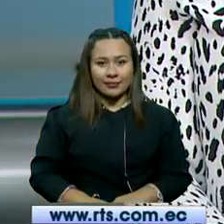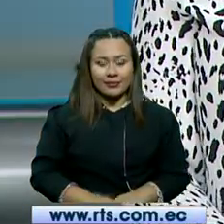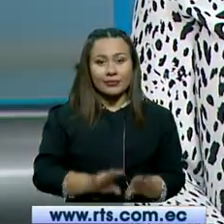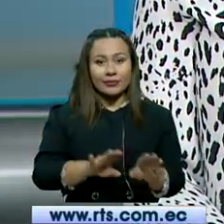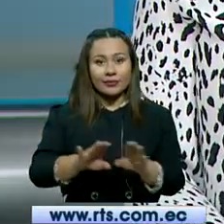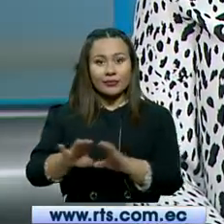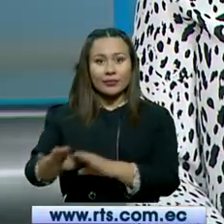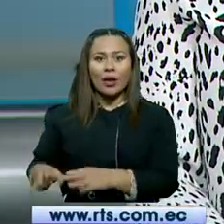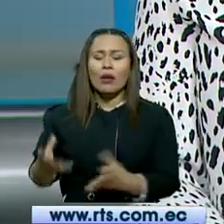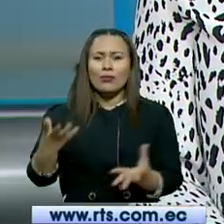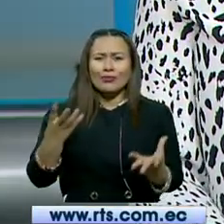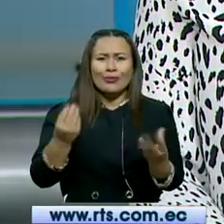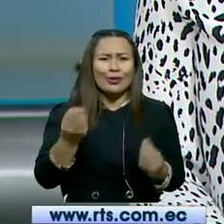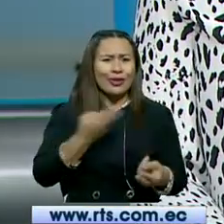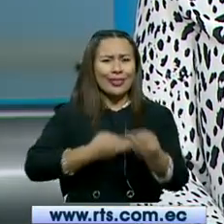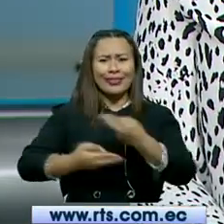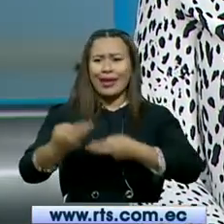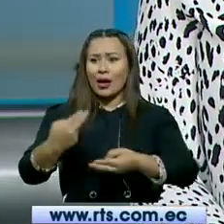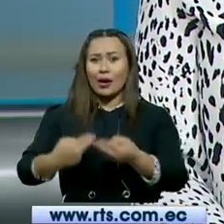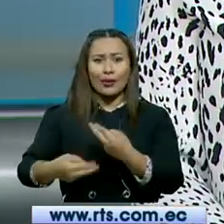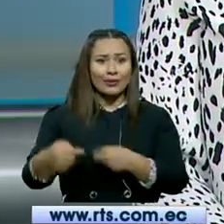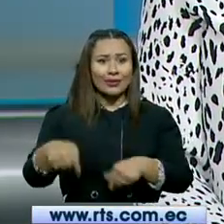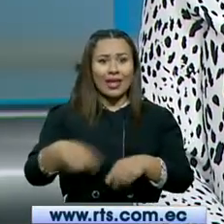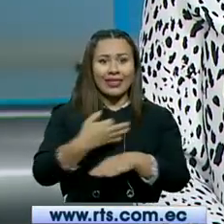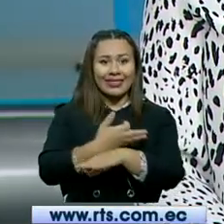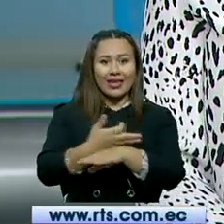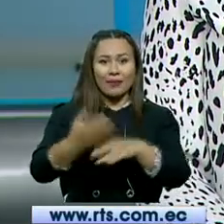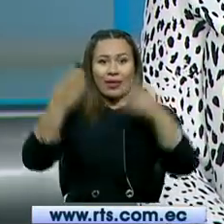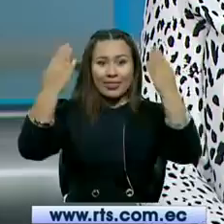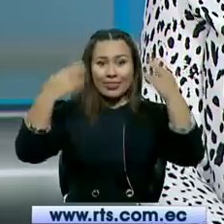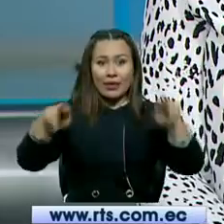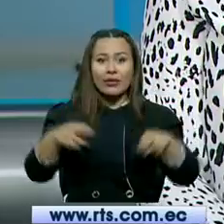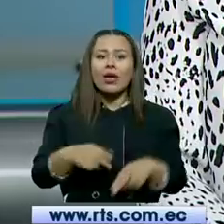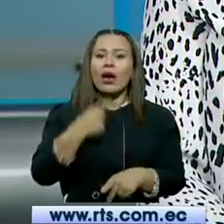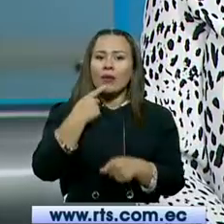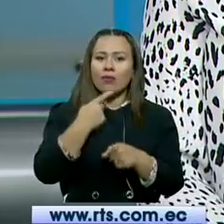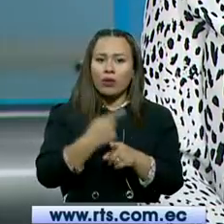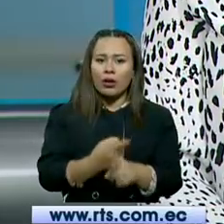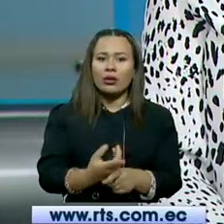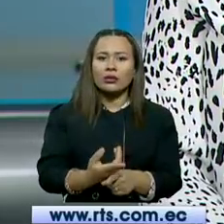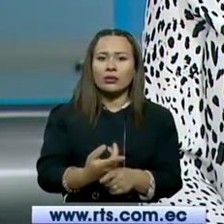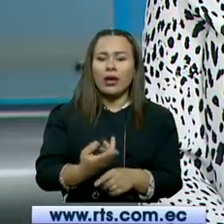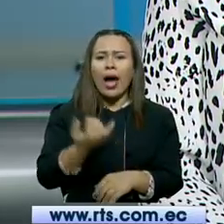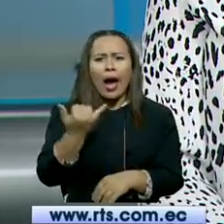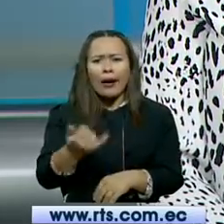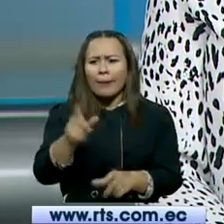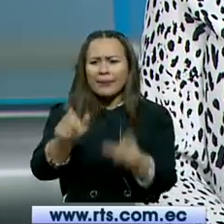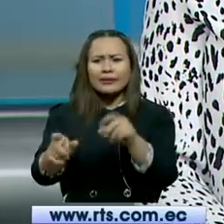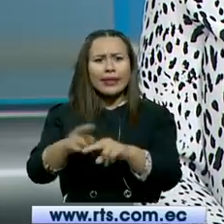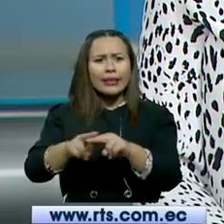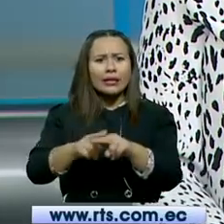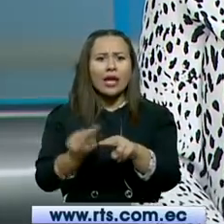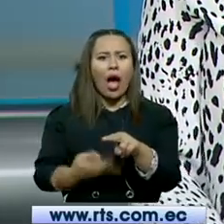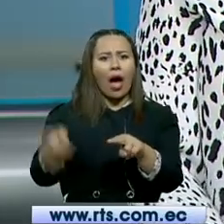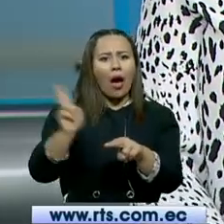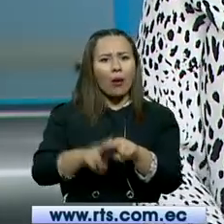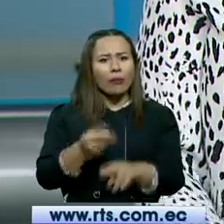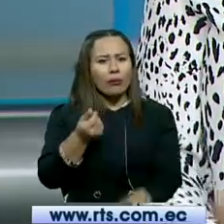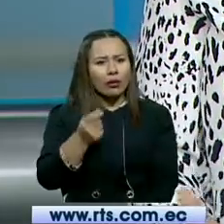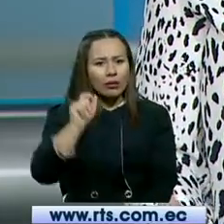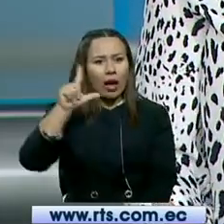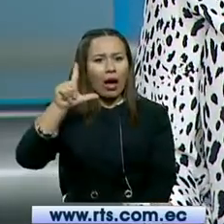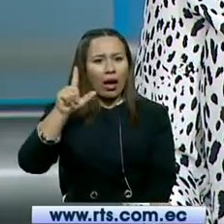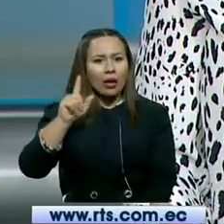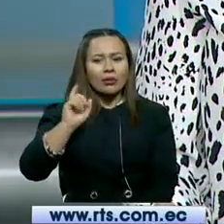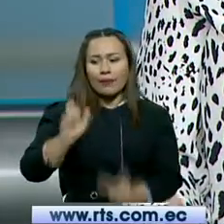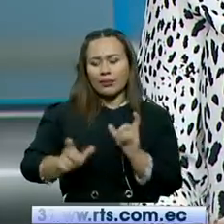El agitado ambiente comercial que se vive por estos días sería la causa de un aparente incremento en las tarifas de taxis. Ya hay quejas